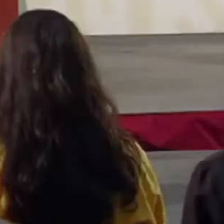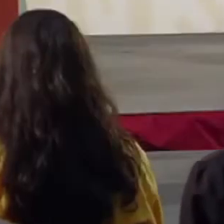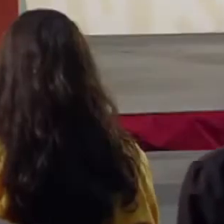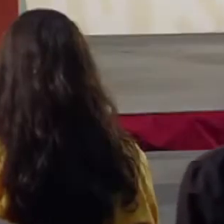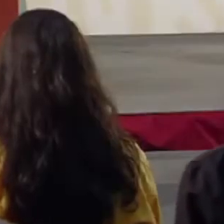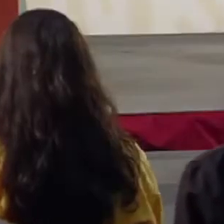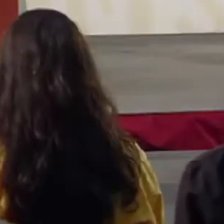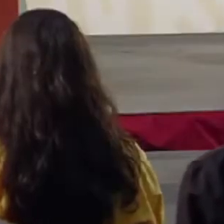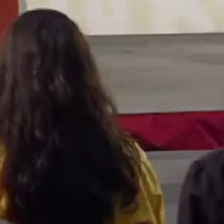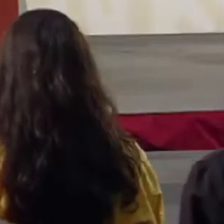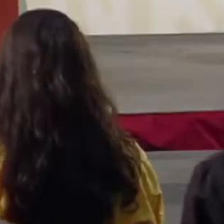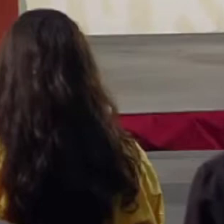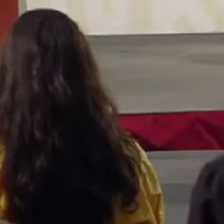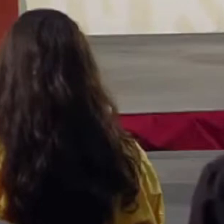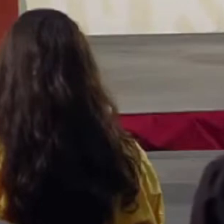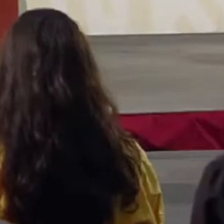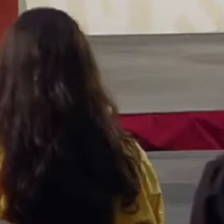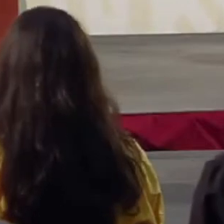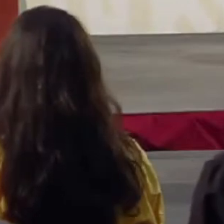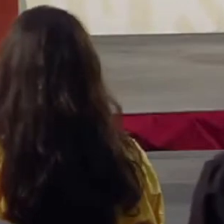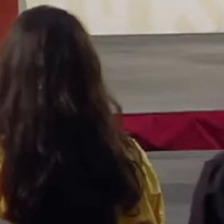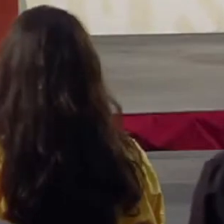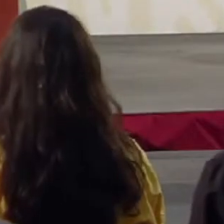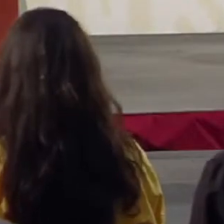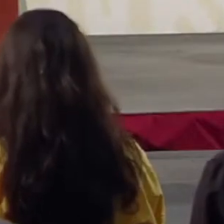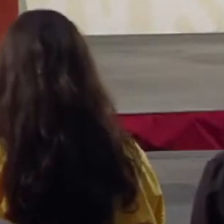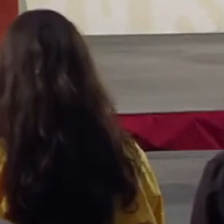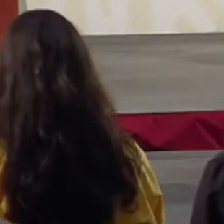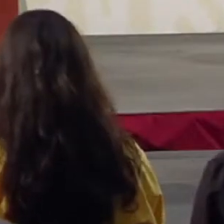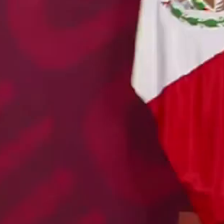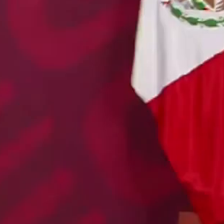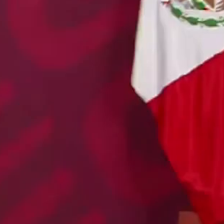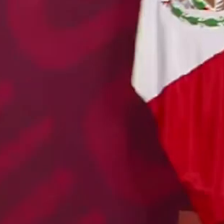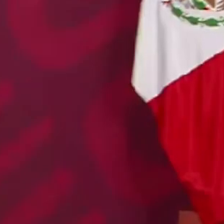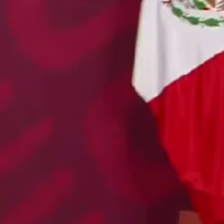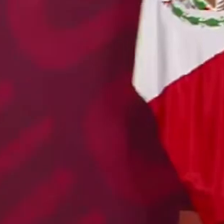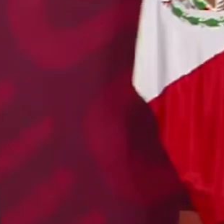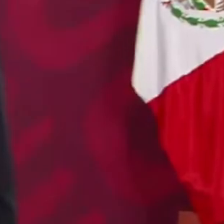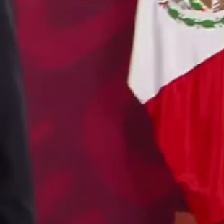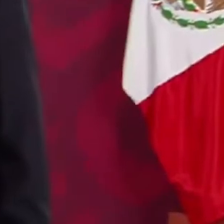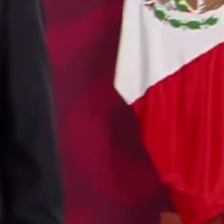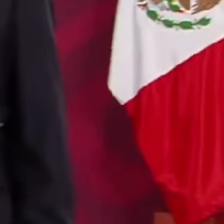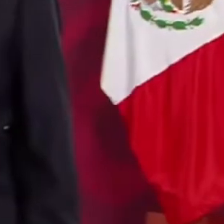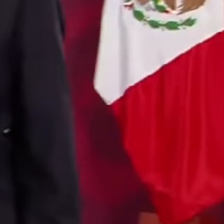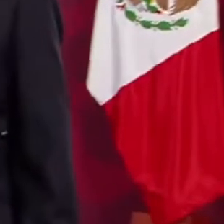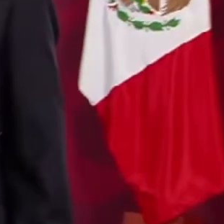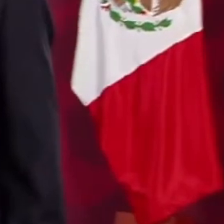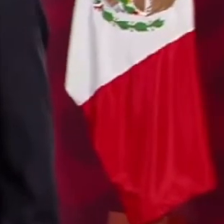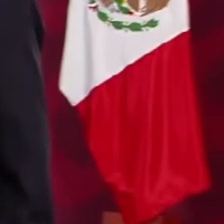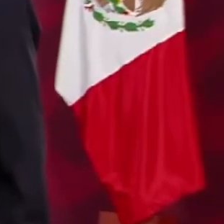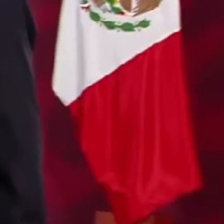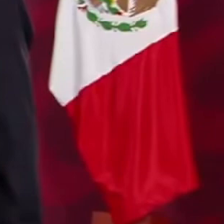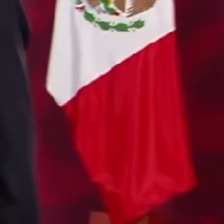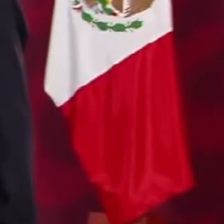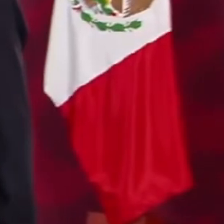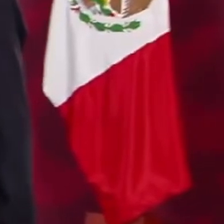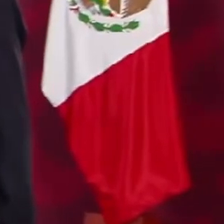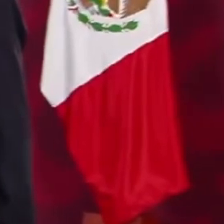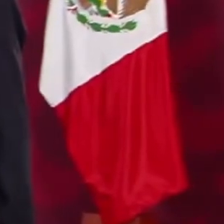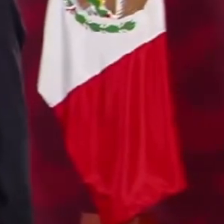Me estaba diciendo mi esposa ayer que estaba escuchando el